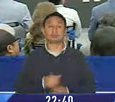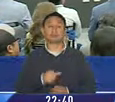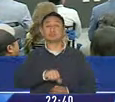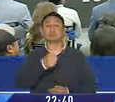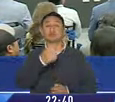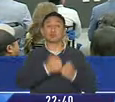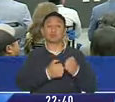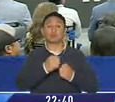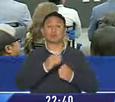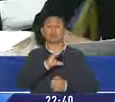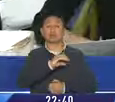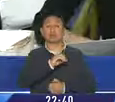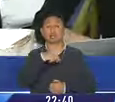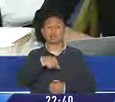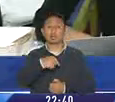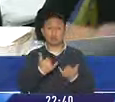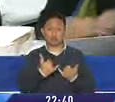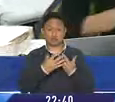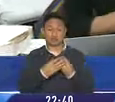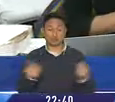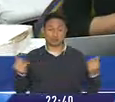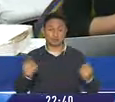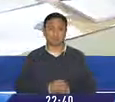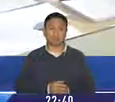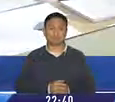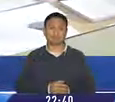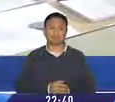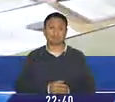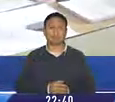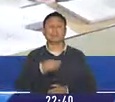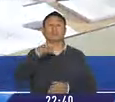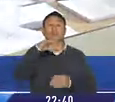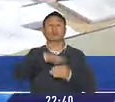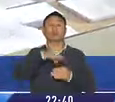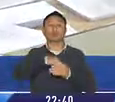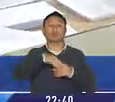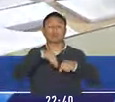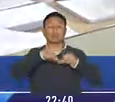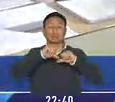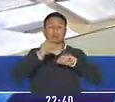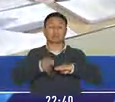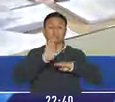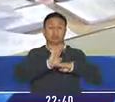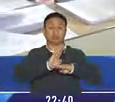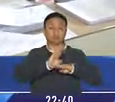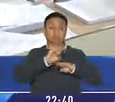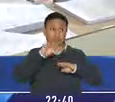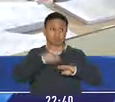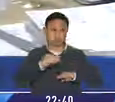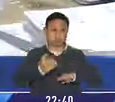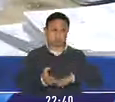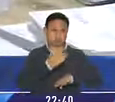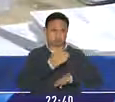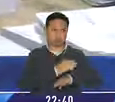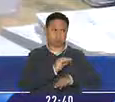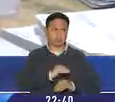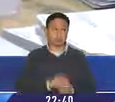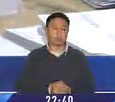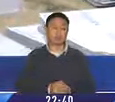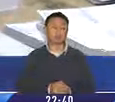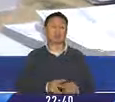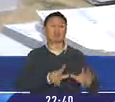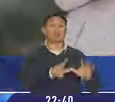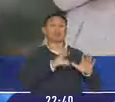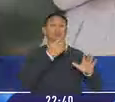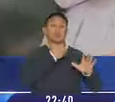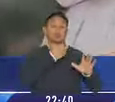el Consejo Nacional Electoral CNE. Una vez que la campaña electoral para asambleístas nacionales sí se pudo adelantar, ya no será el 8 de